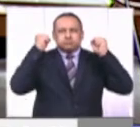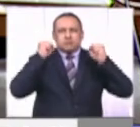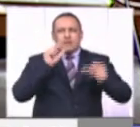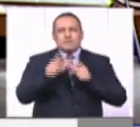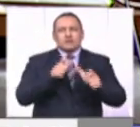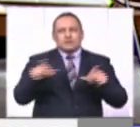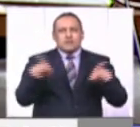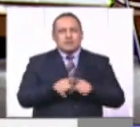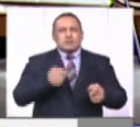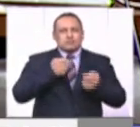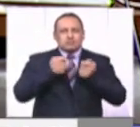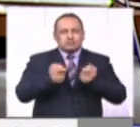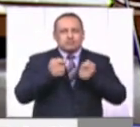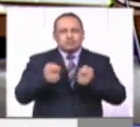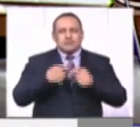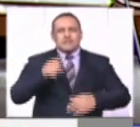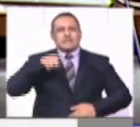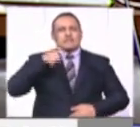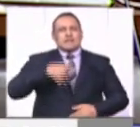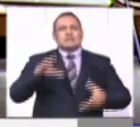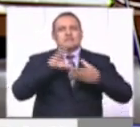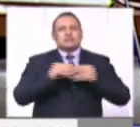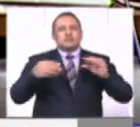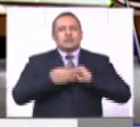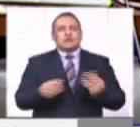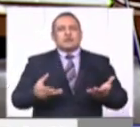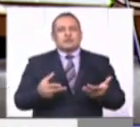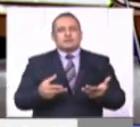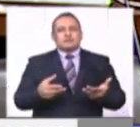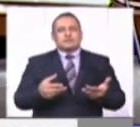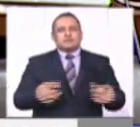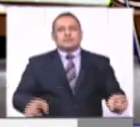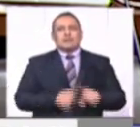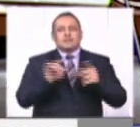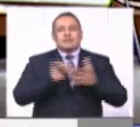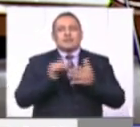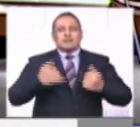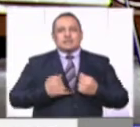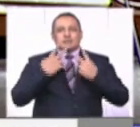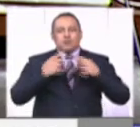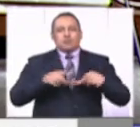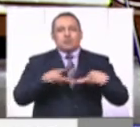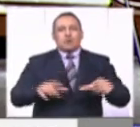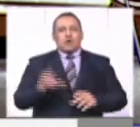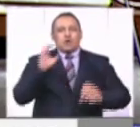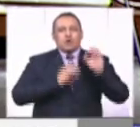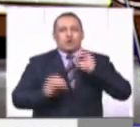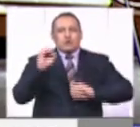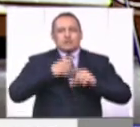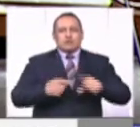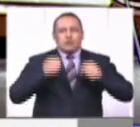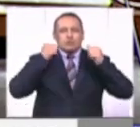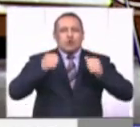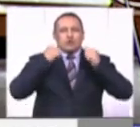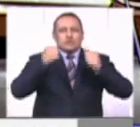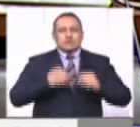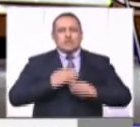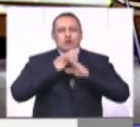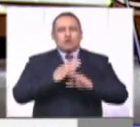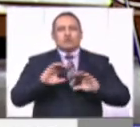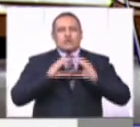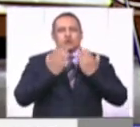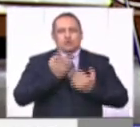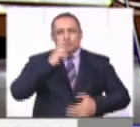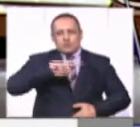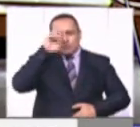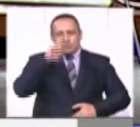vulnerables jugando con sus necesidades históricas reivindicaciones sirviendo de escenario para organizar marchas y protestas contra El Congreso de la